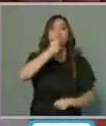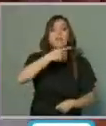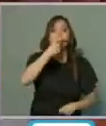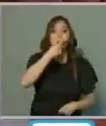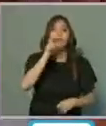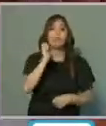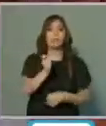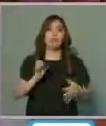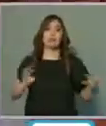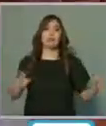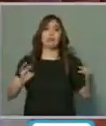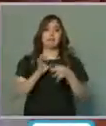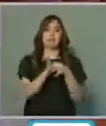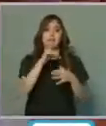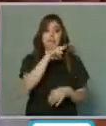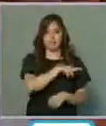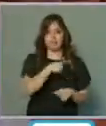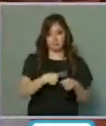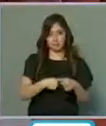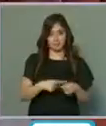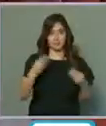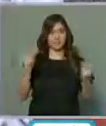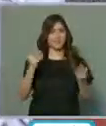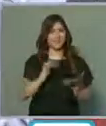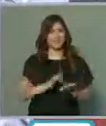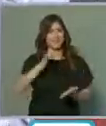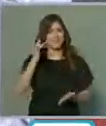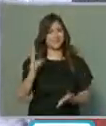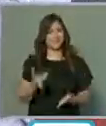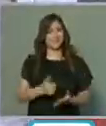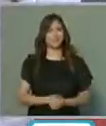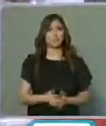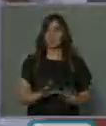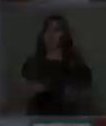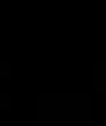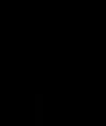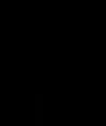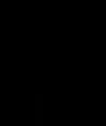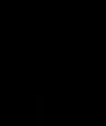enfermedades asociadas a esto. Ok, Alicia, pues muchísimas gracias. Ya se acabó. Nos quedó Ya. claro.